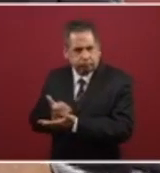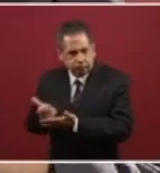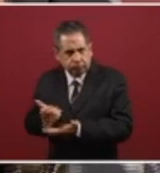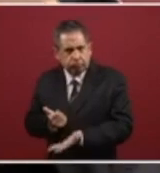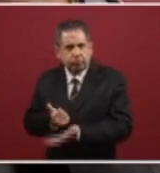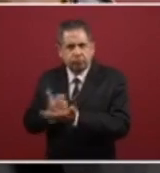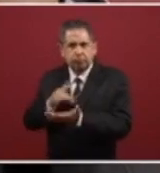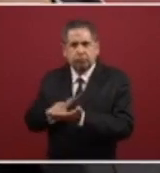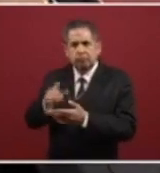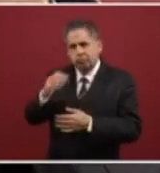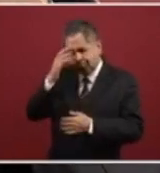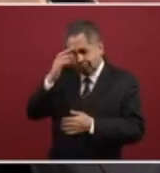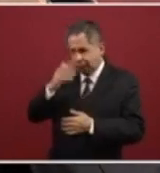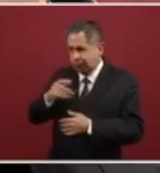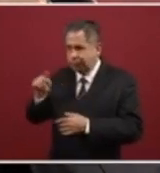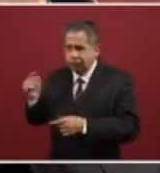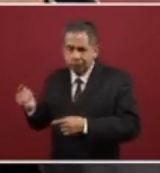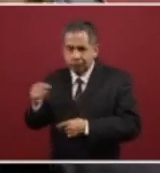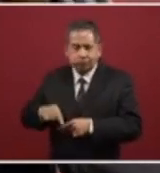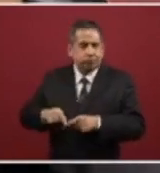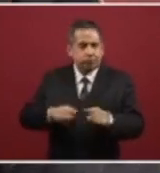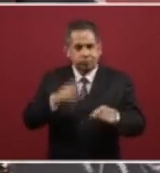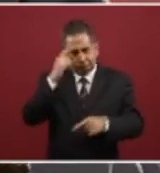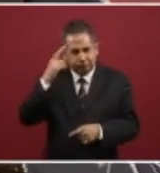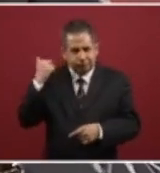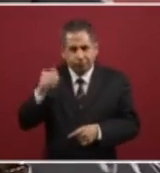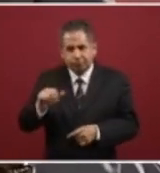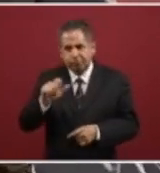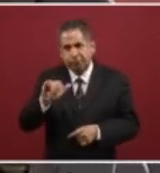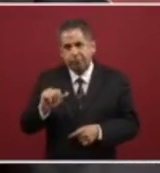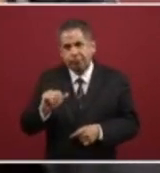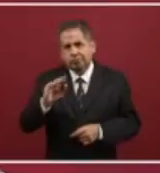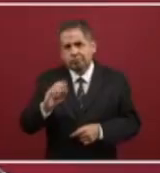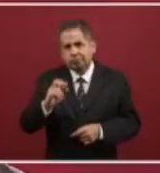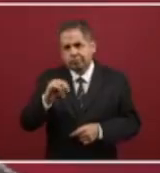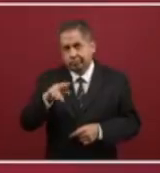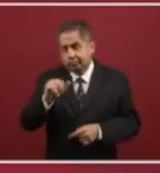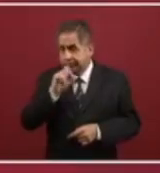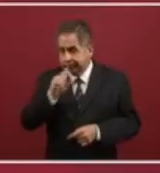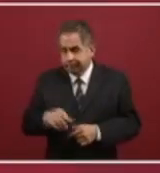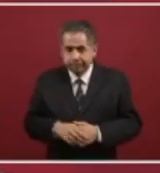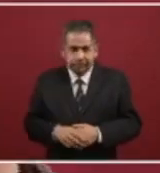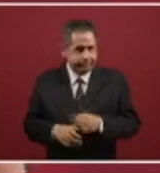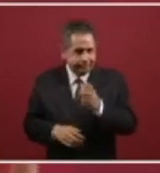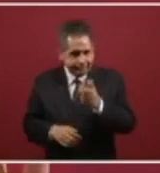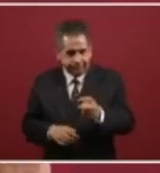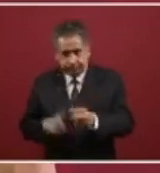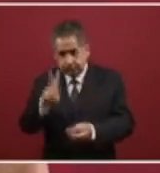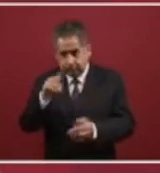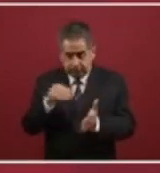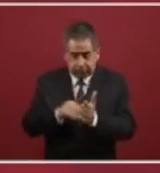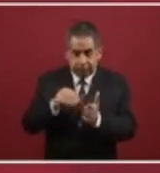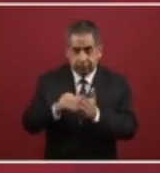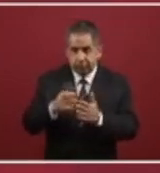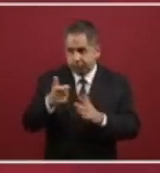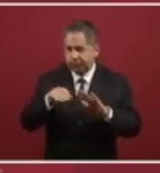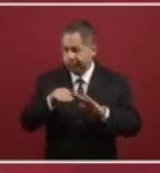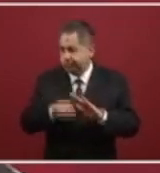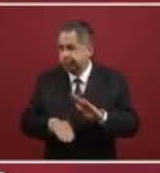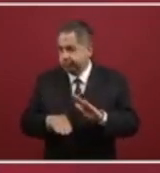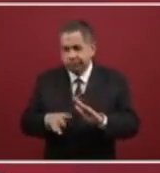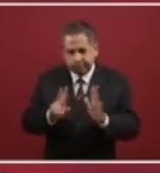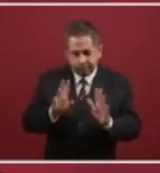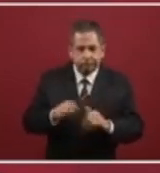tienen tránsito. No sé si ustedes se acuerdan cuando vino Alicia Bárcena que así lo presentamos. Entonces, esos 2,000 millones que como te decía yo son un poco